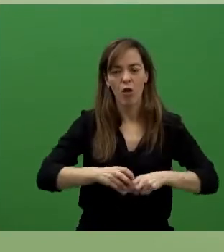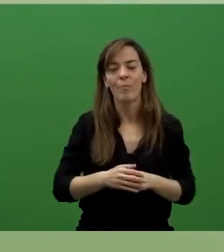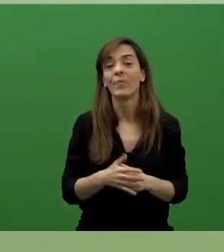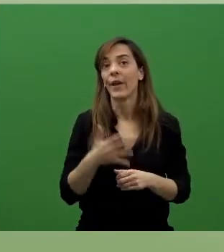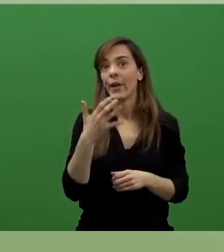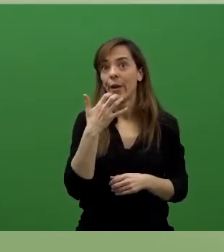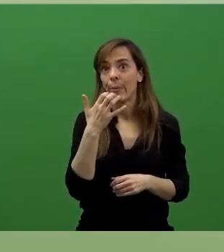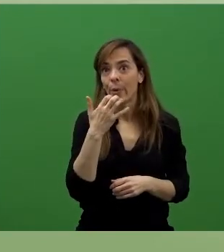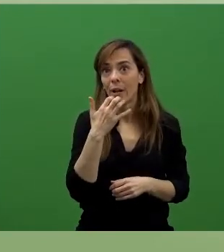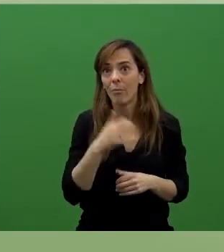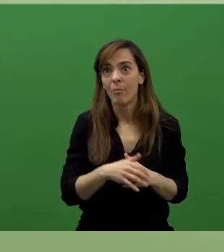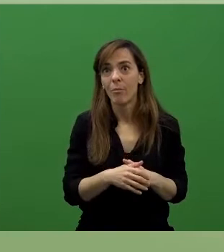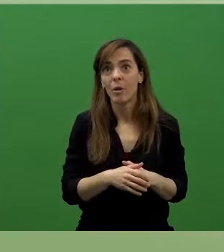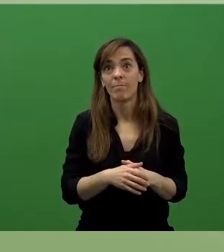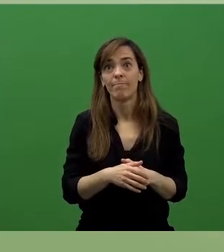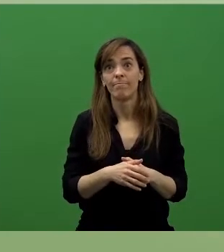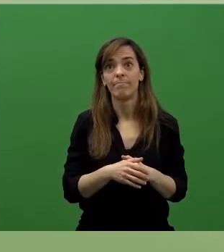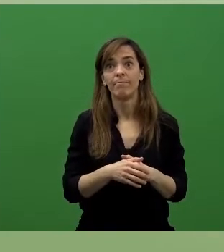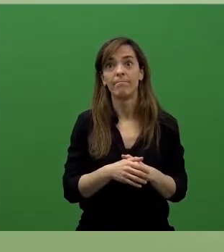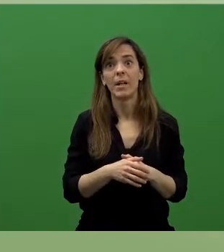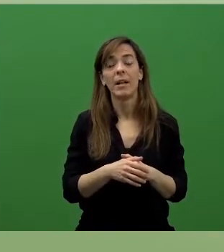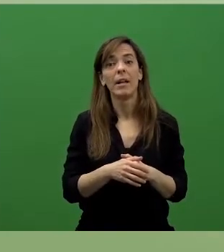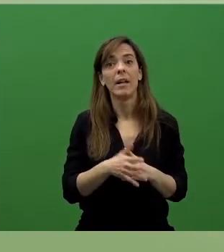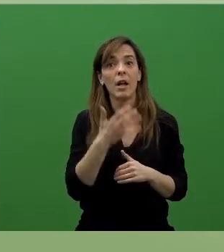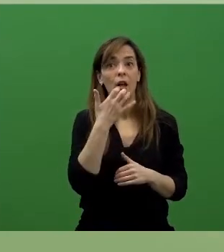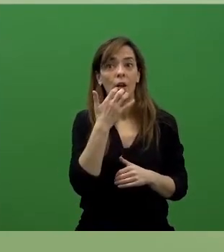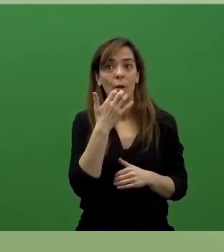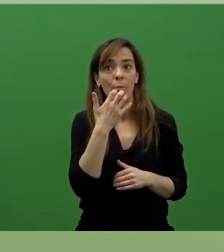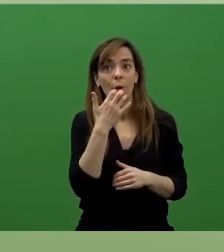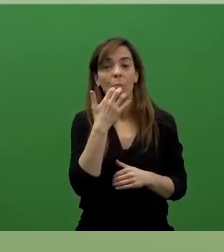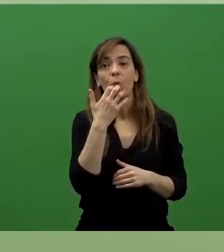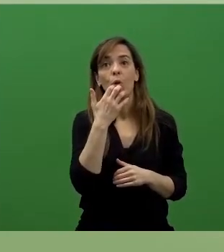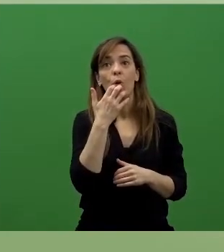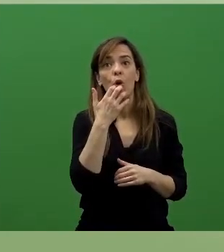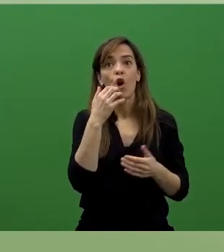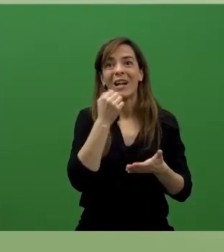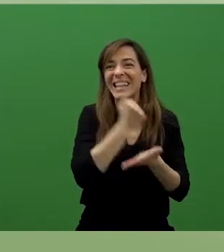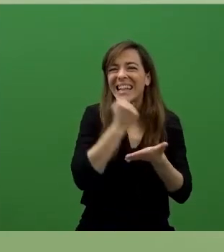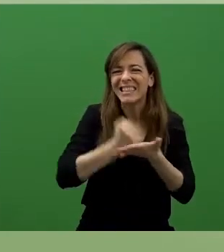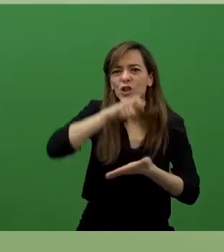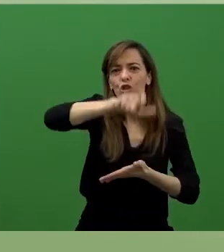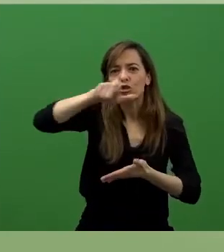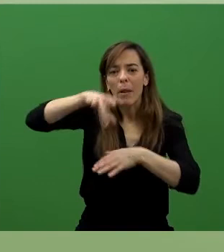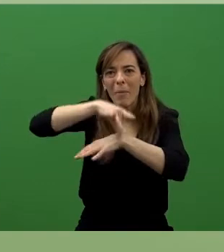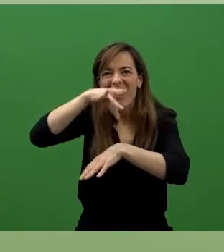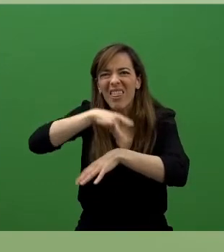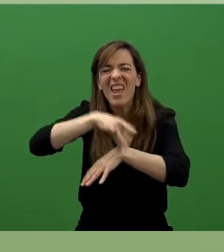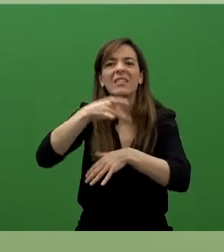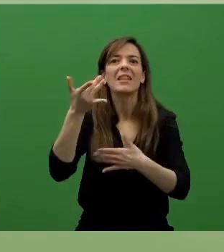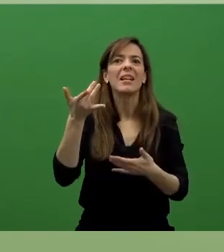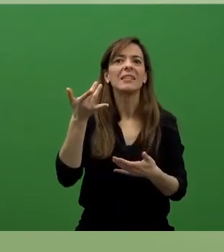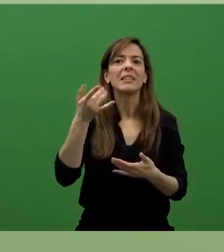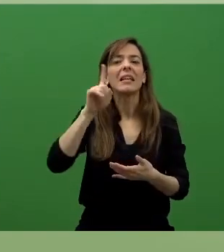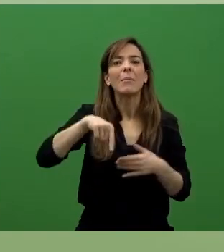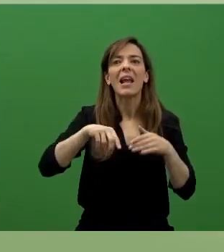tenemos pues aquí una gran parte del trabajo es en el trabajo de registros de pacientes y catálogos de biobancos. Tenemos